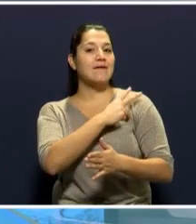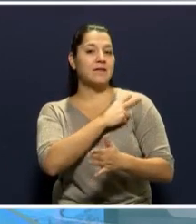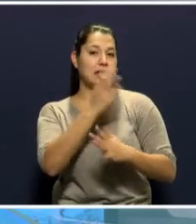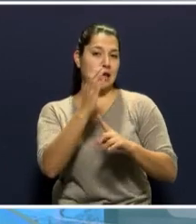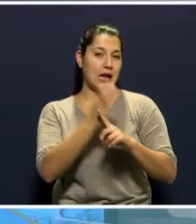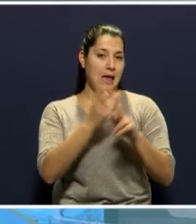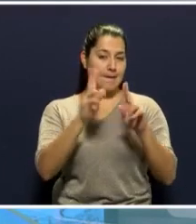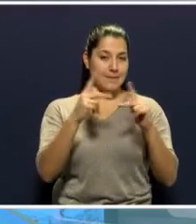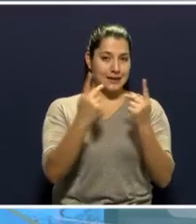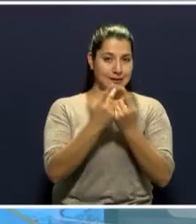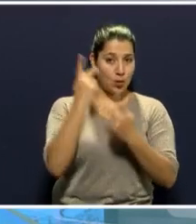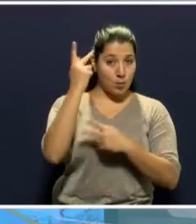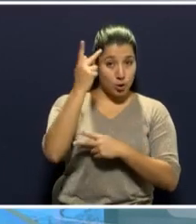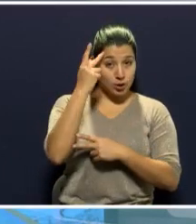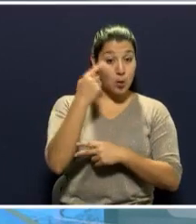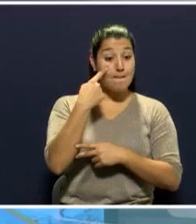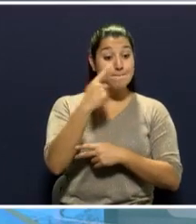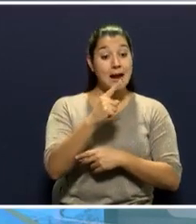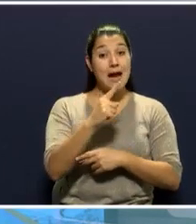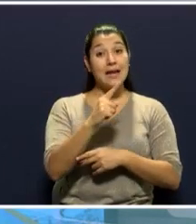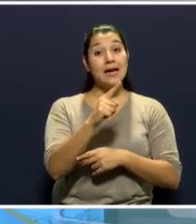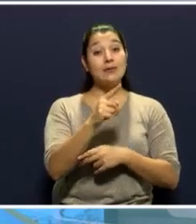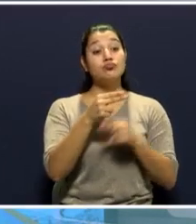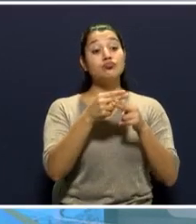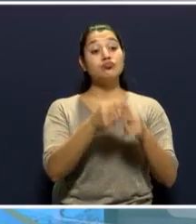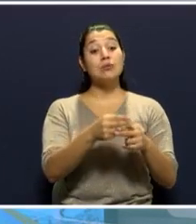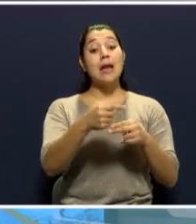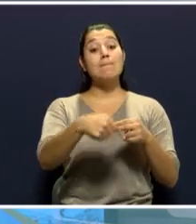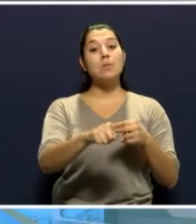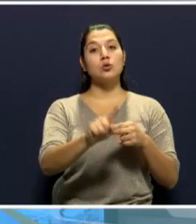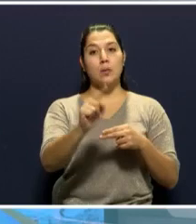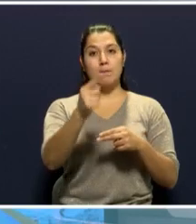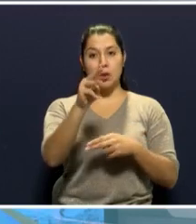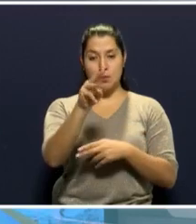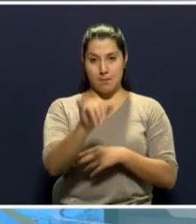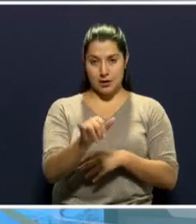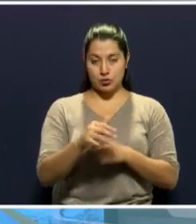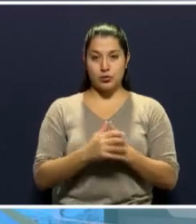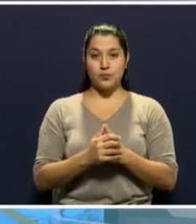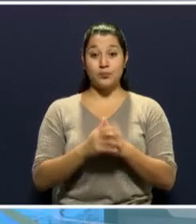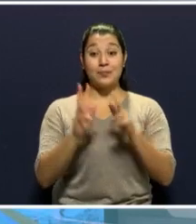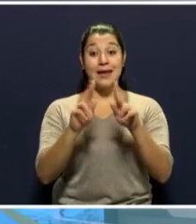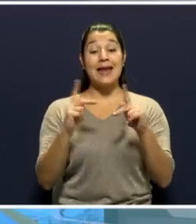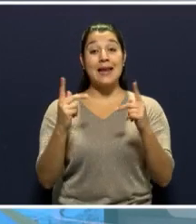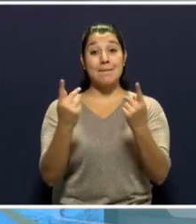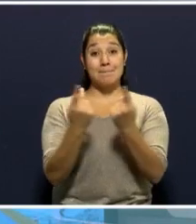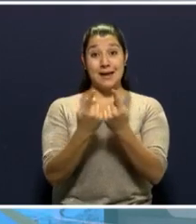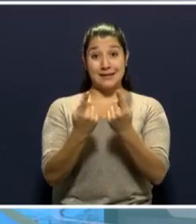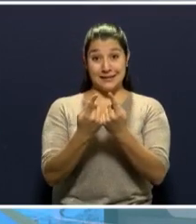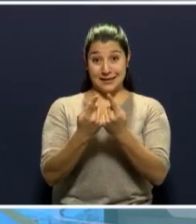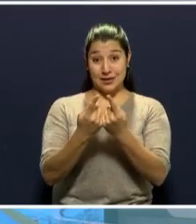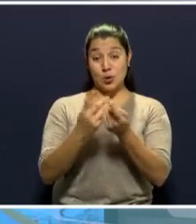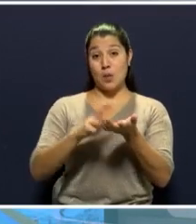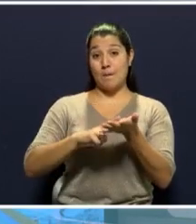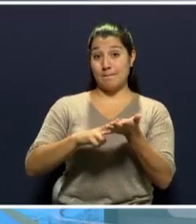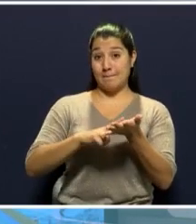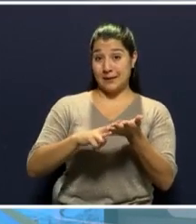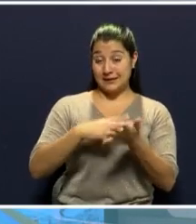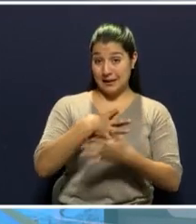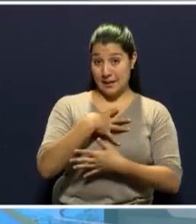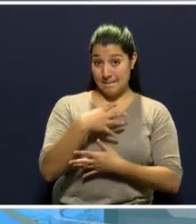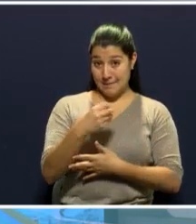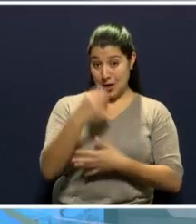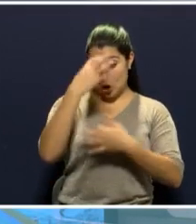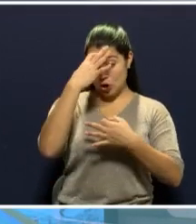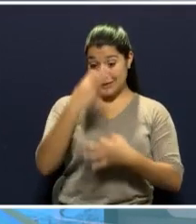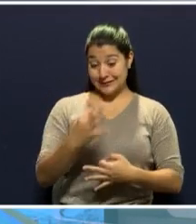próximo 1 de mayo. La fracción del Partido Liberación Nacional decidió hace 2 horas que